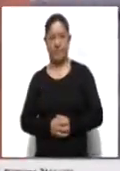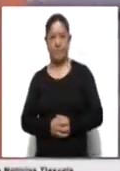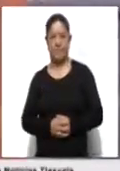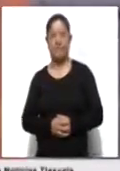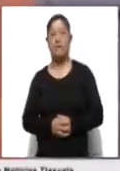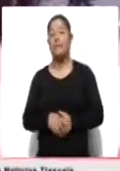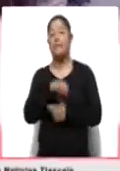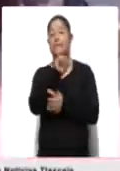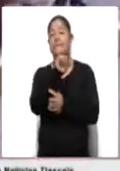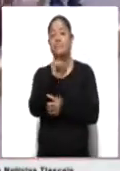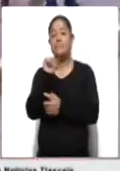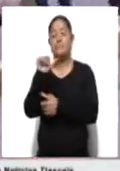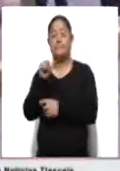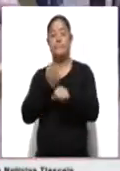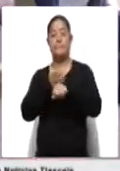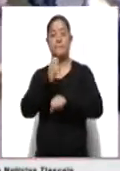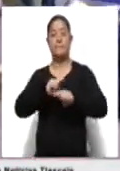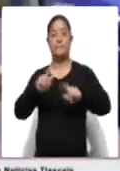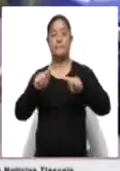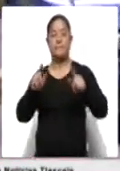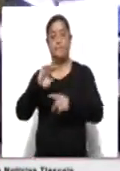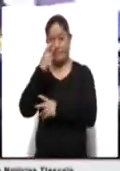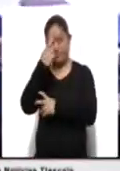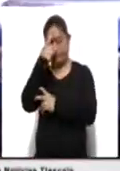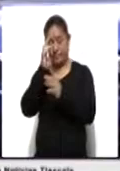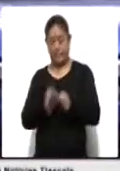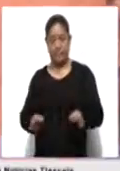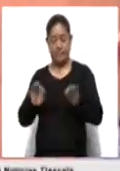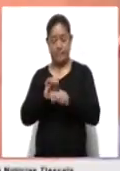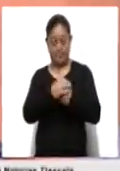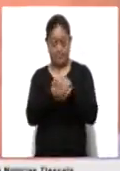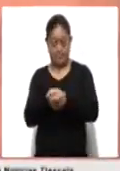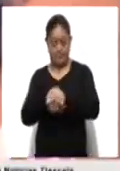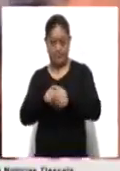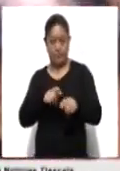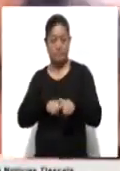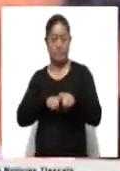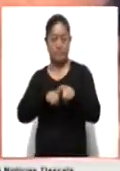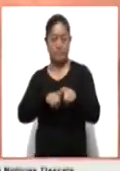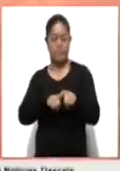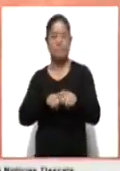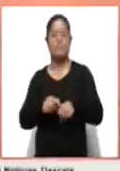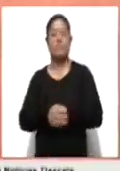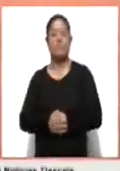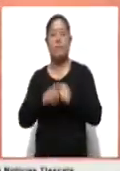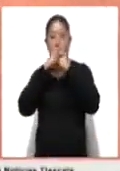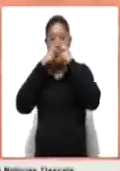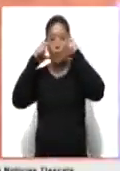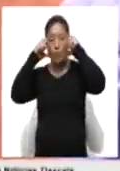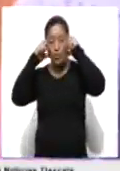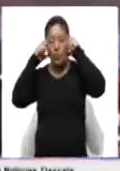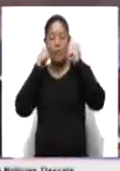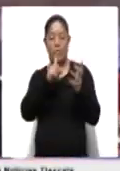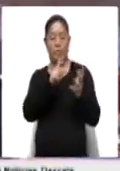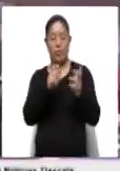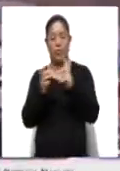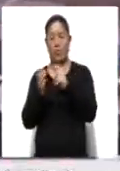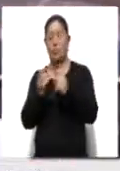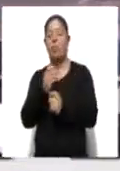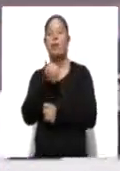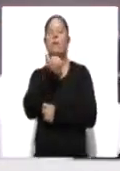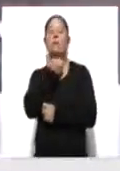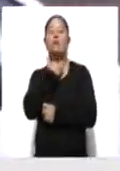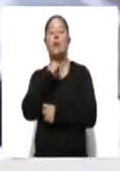La Secretaría de Salud del Estado recordó que es importante mantener el lavado de manos frecuente, el uso de cubrebocas y de alcohol gel, así como